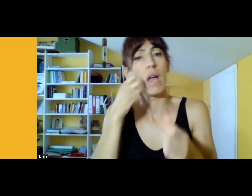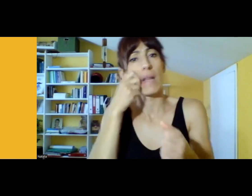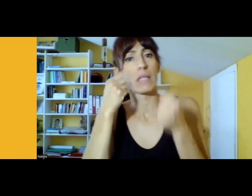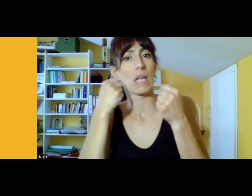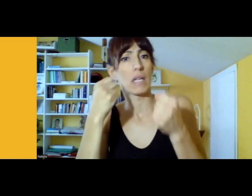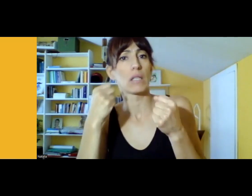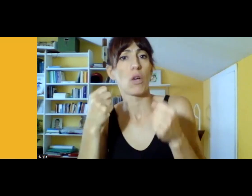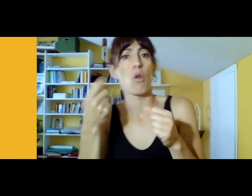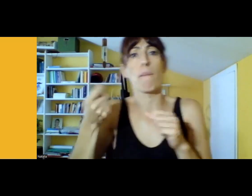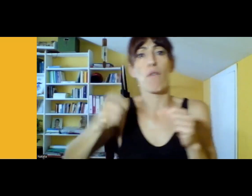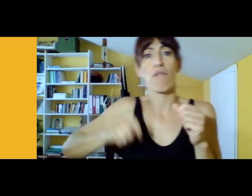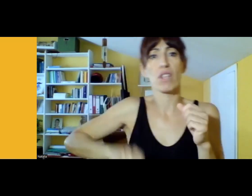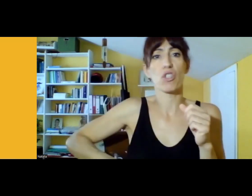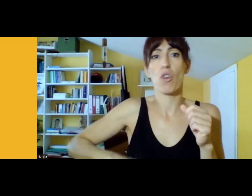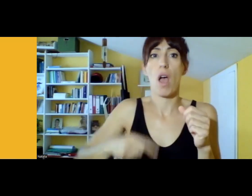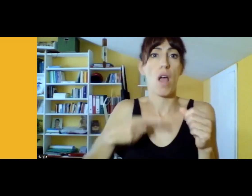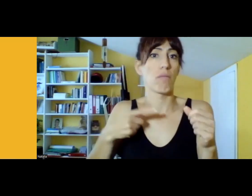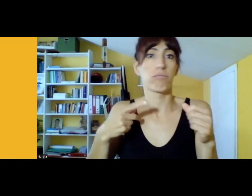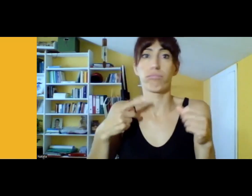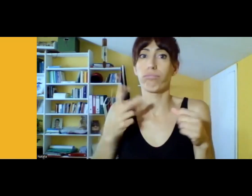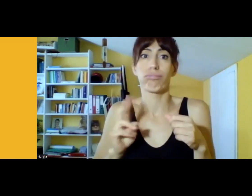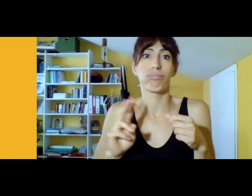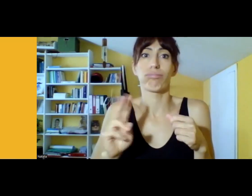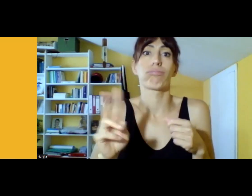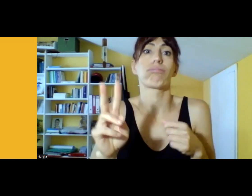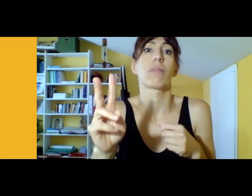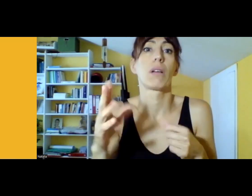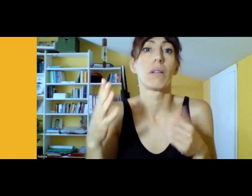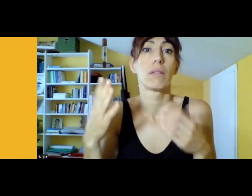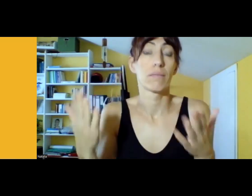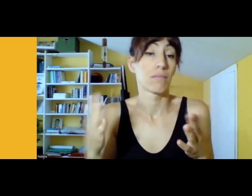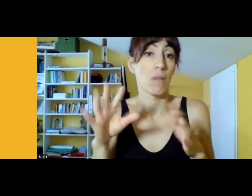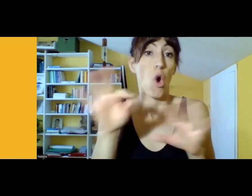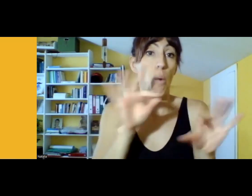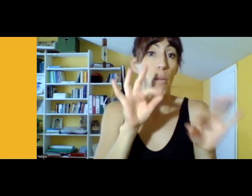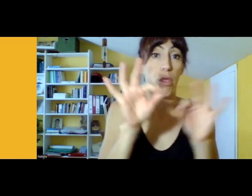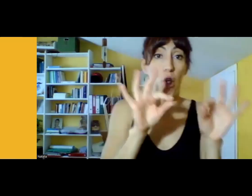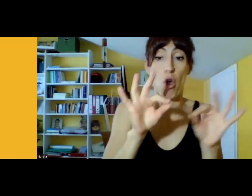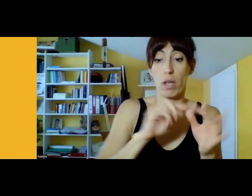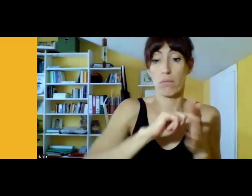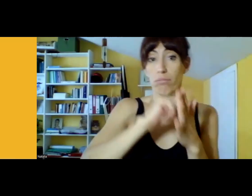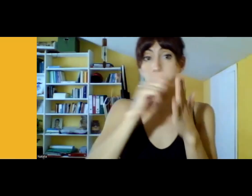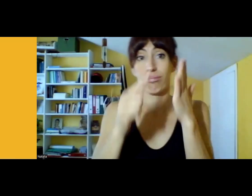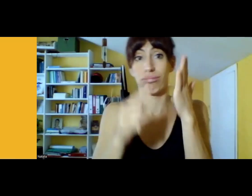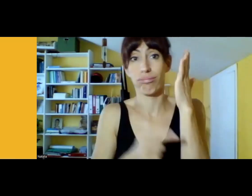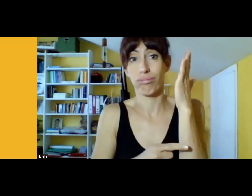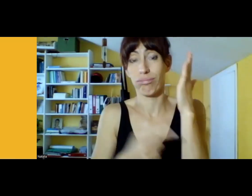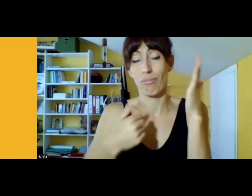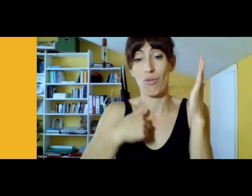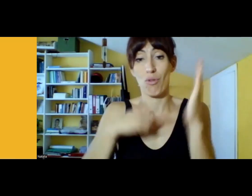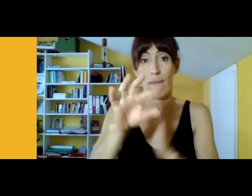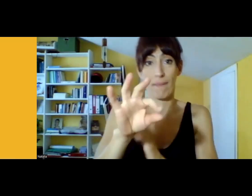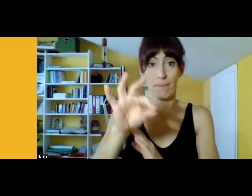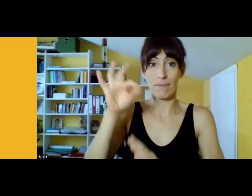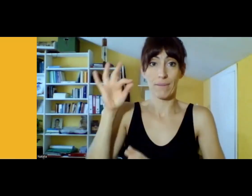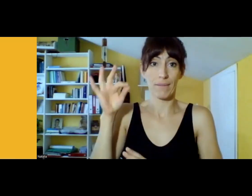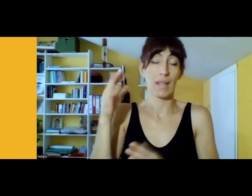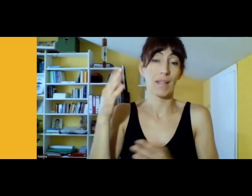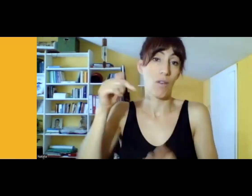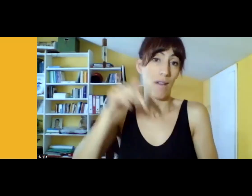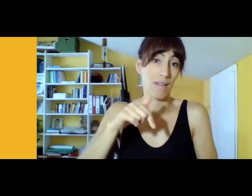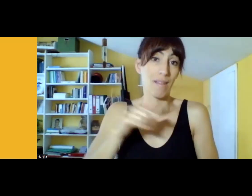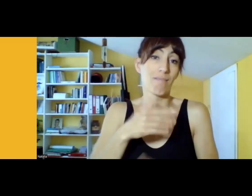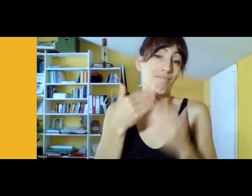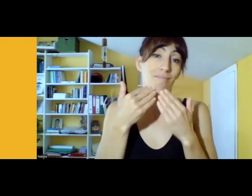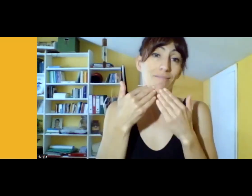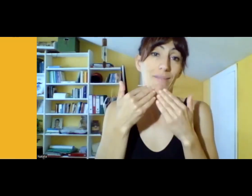sociosanitario, profesionalmente frenético, así que dentro de las opciones que teníamos hemos decidido estar aquí hoy, con lo cual os agradecemos